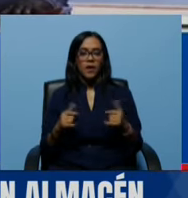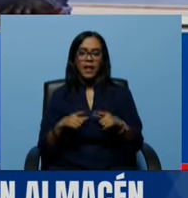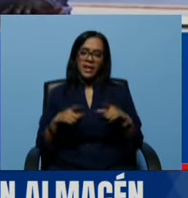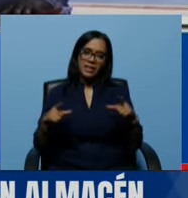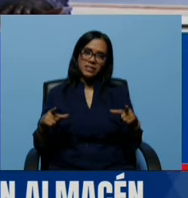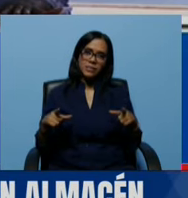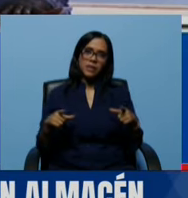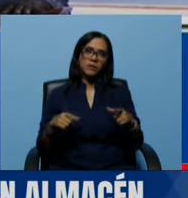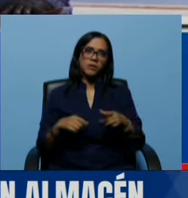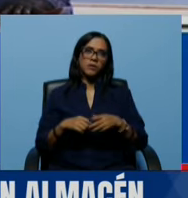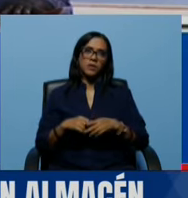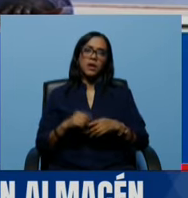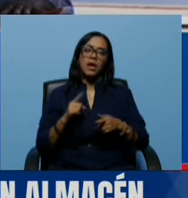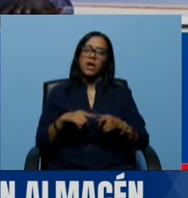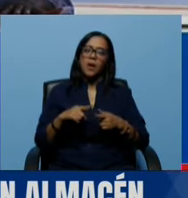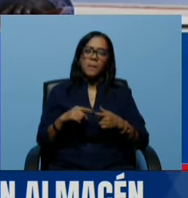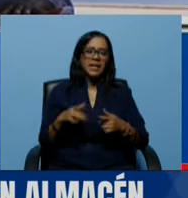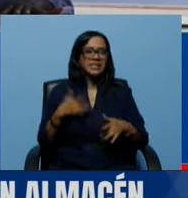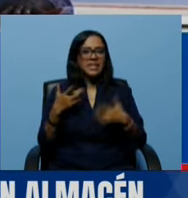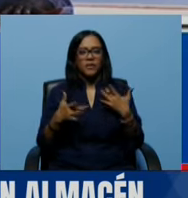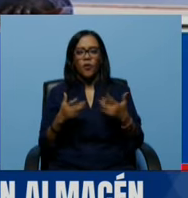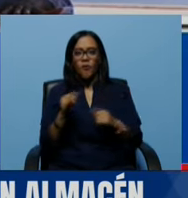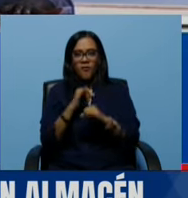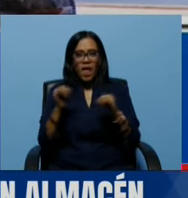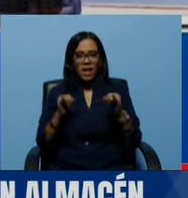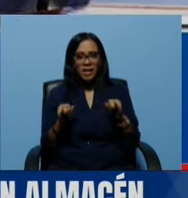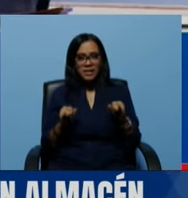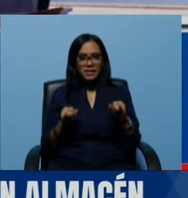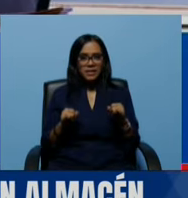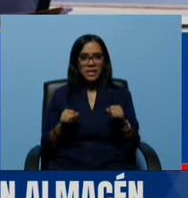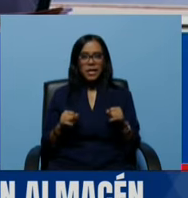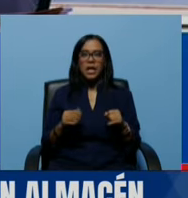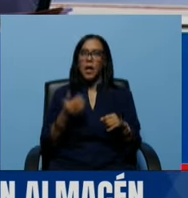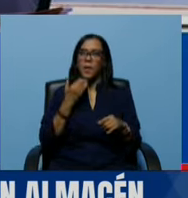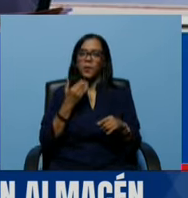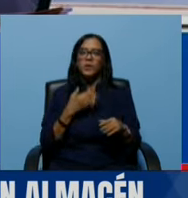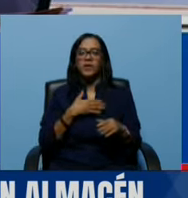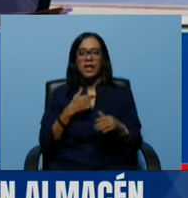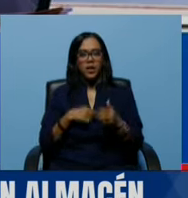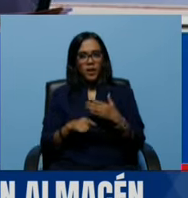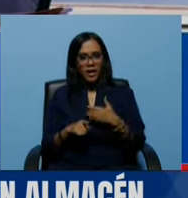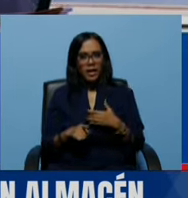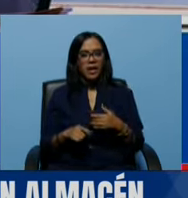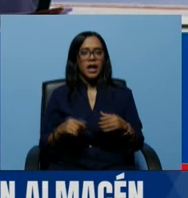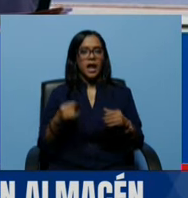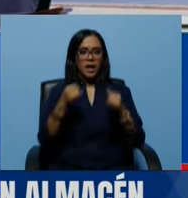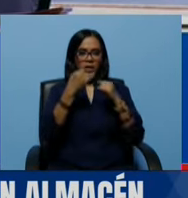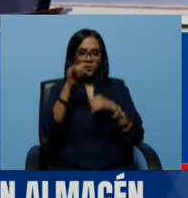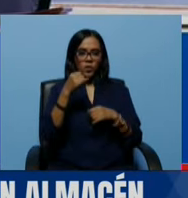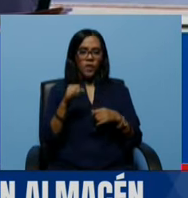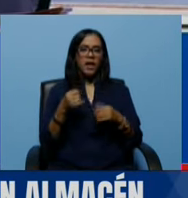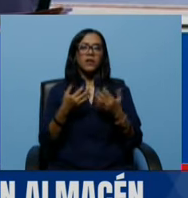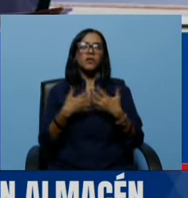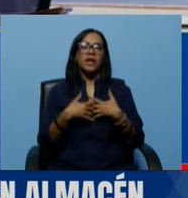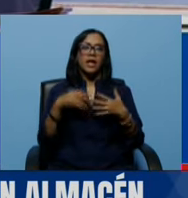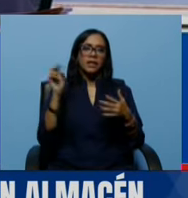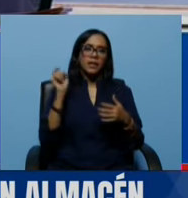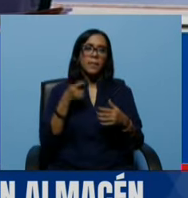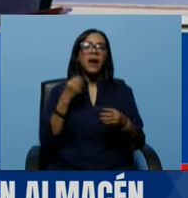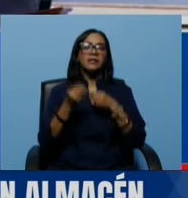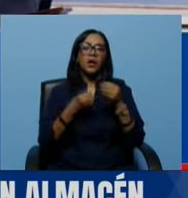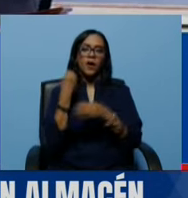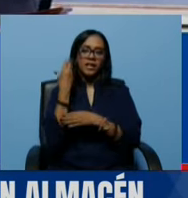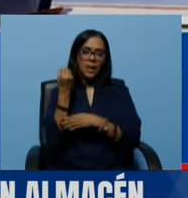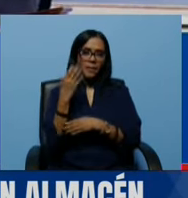Así que me siento feliz y pronto quiero ir a la zona industrial de Guarena para hacer una asamblea